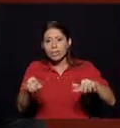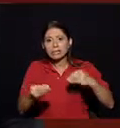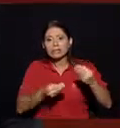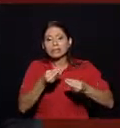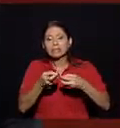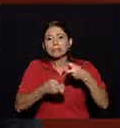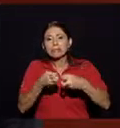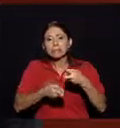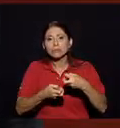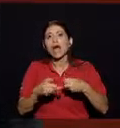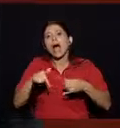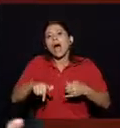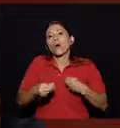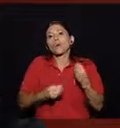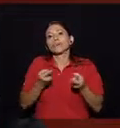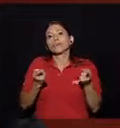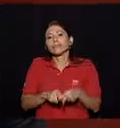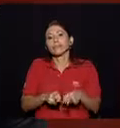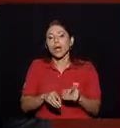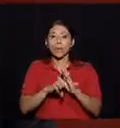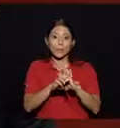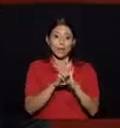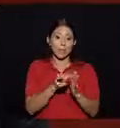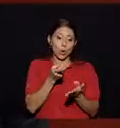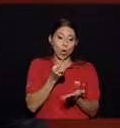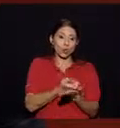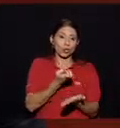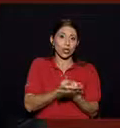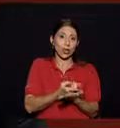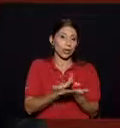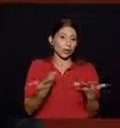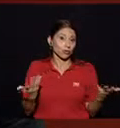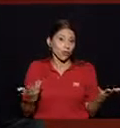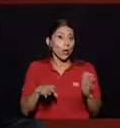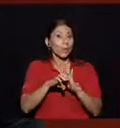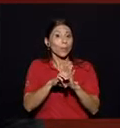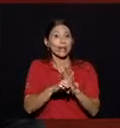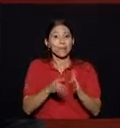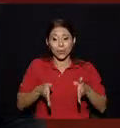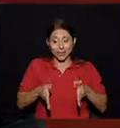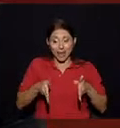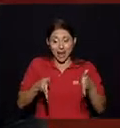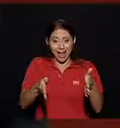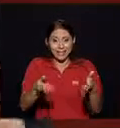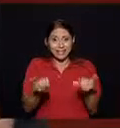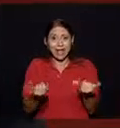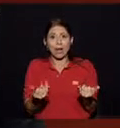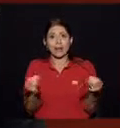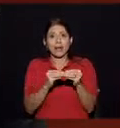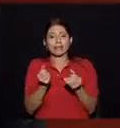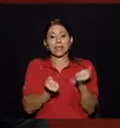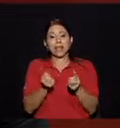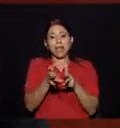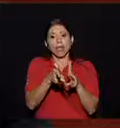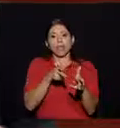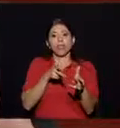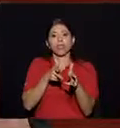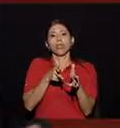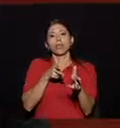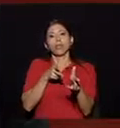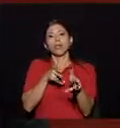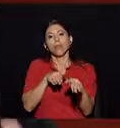algunas consecuencias de eso. Costos económicos altos, por ejemplo, por el congestionamiento de las vías y el precio que eso tiene para el país,